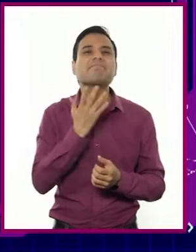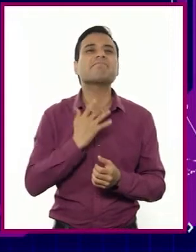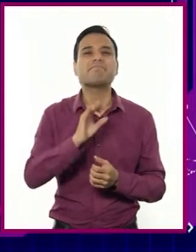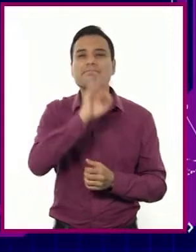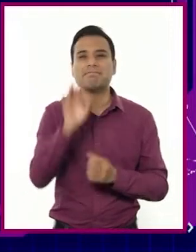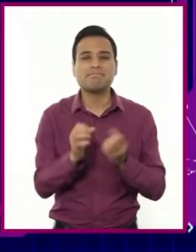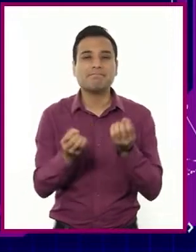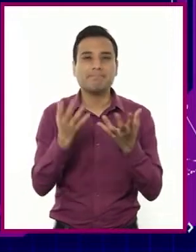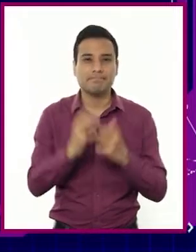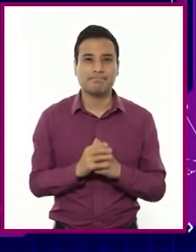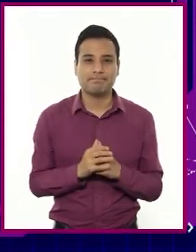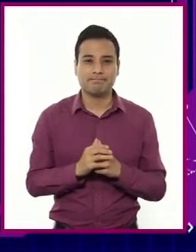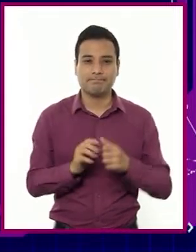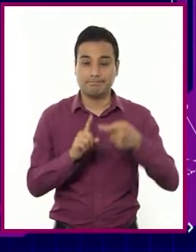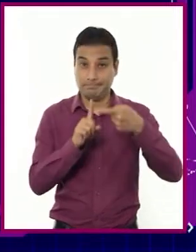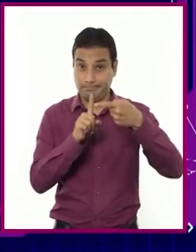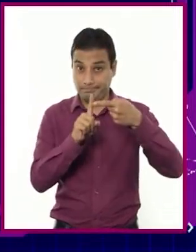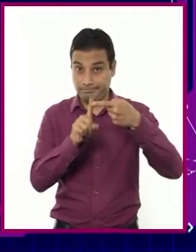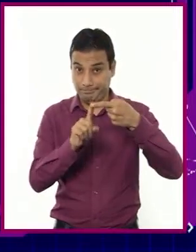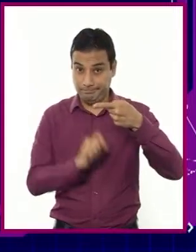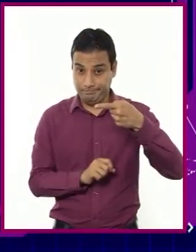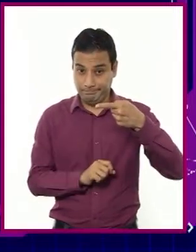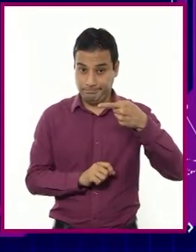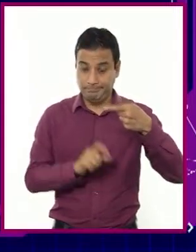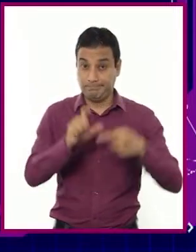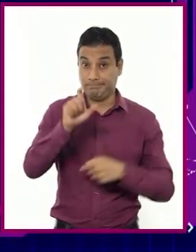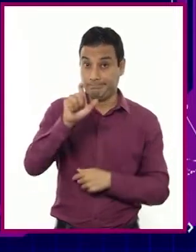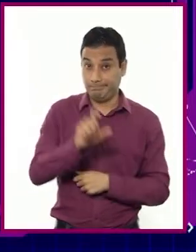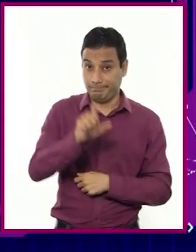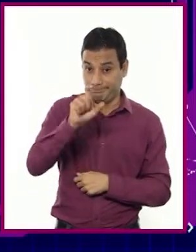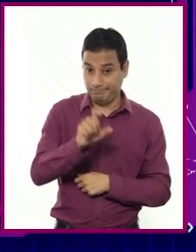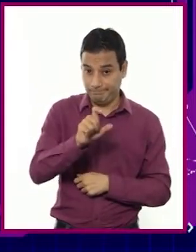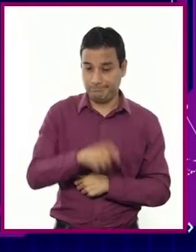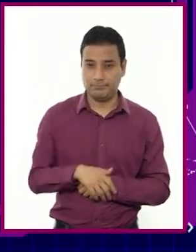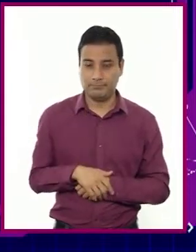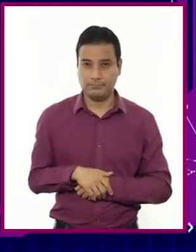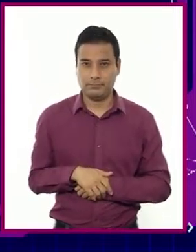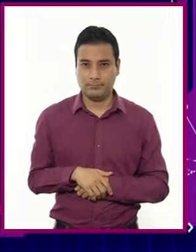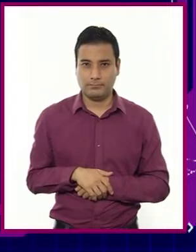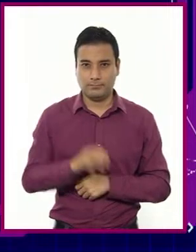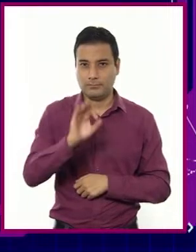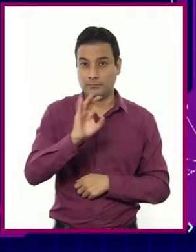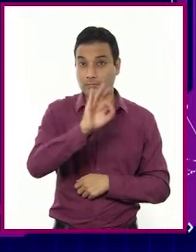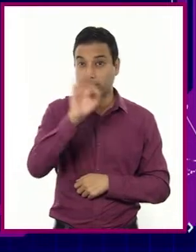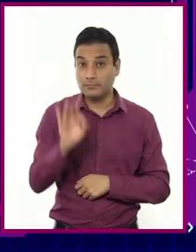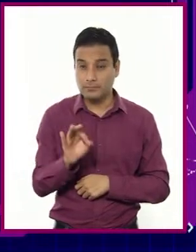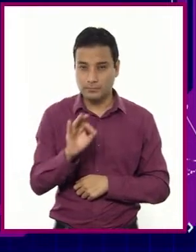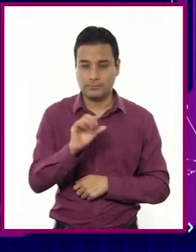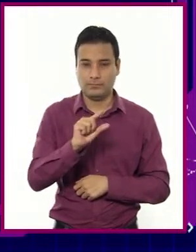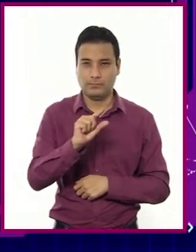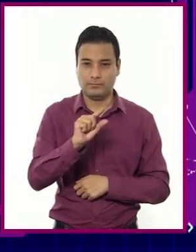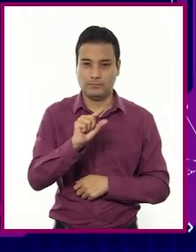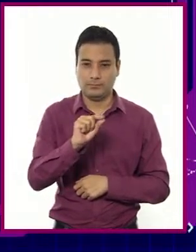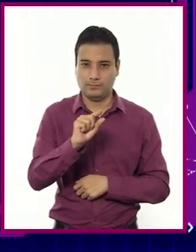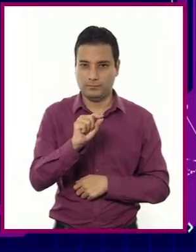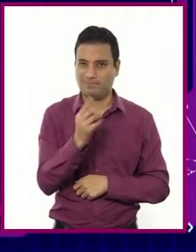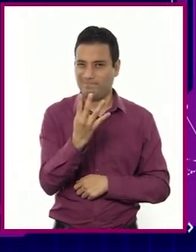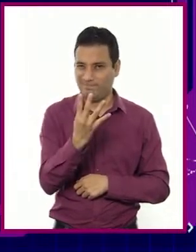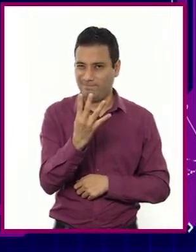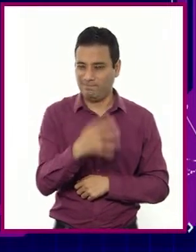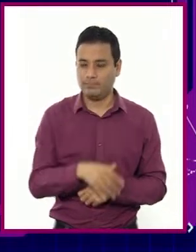la primera disolución se tienen X galones con una concentración en porcentaje de alcohol